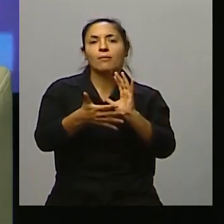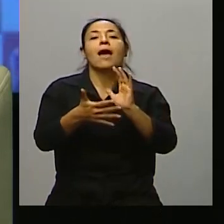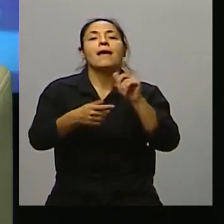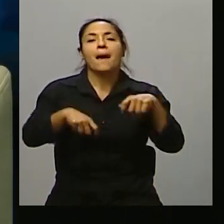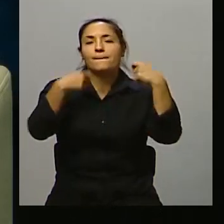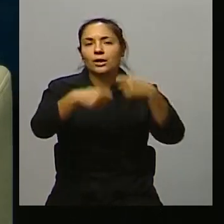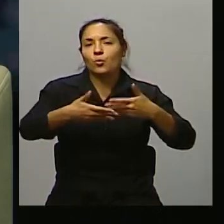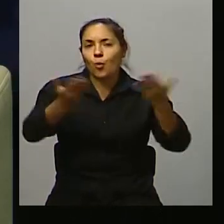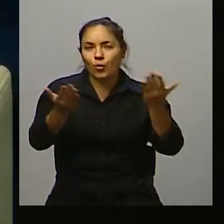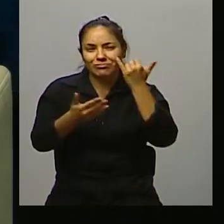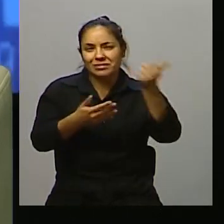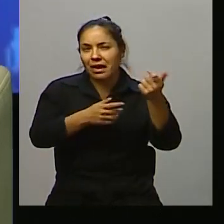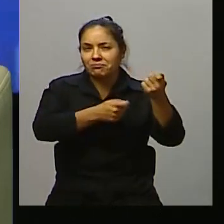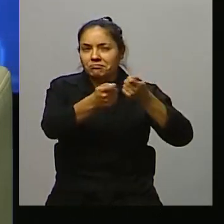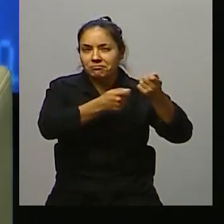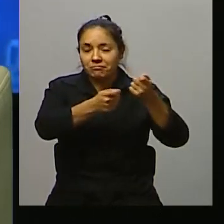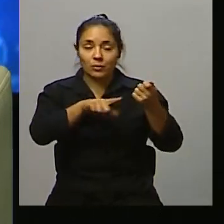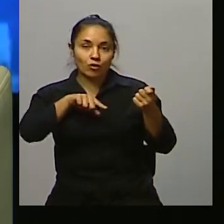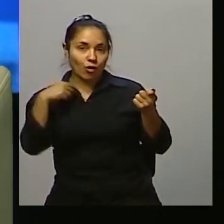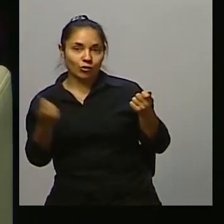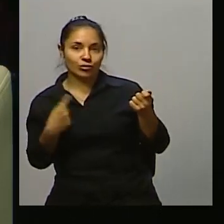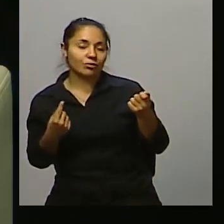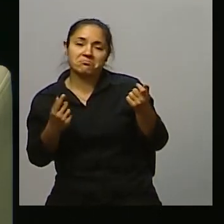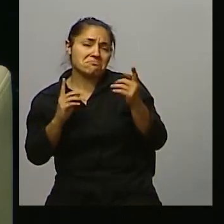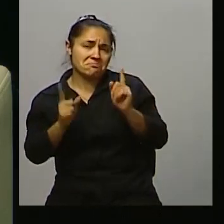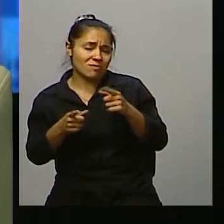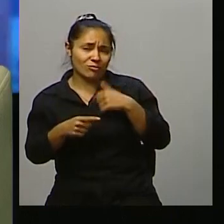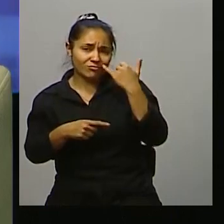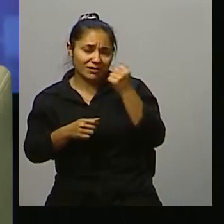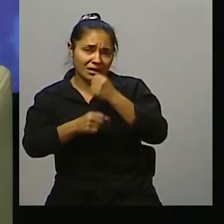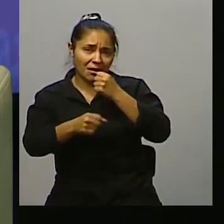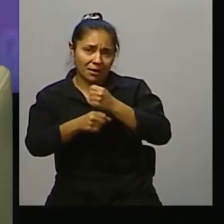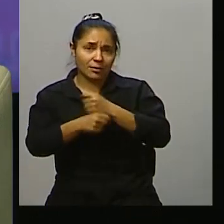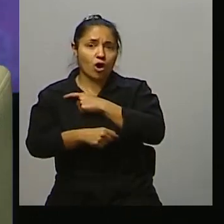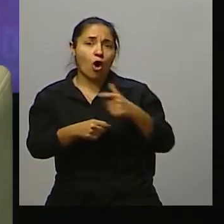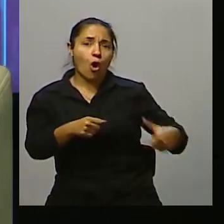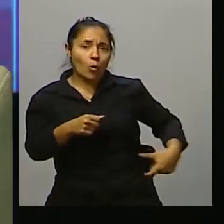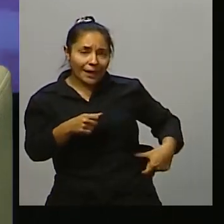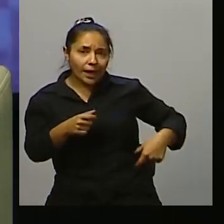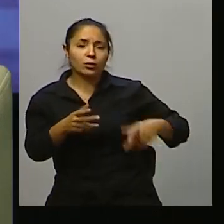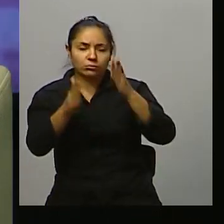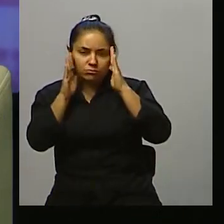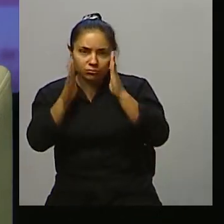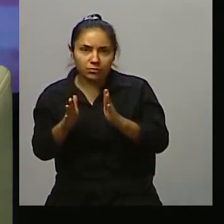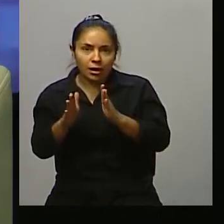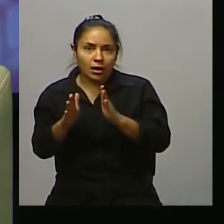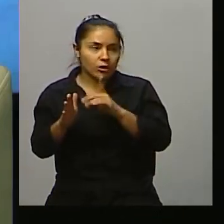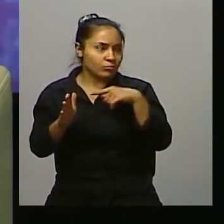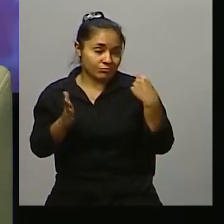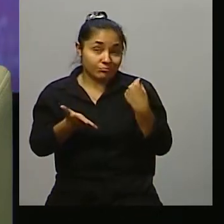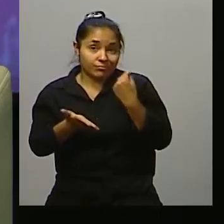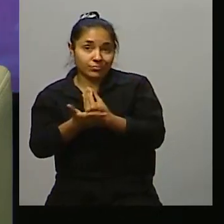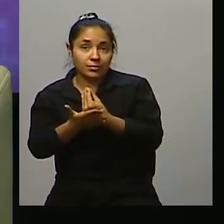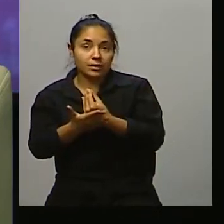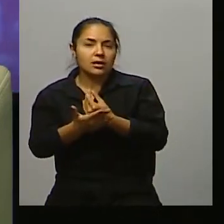pública, y vos estás al frente de esto y el gobierno está comprometido con esto hace un tiempo. ¿De quién estamos aprendiendo? ¿O de quién nos